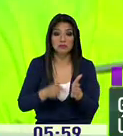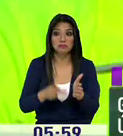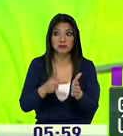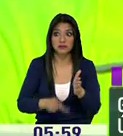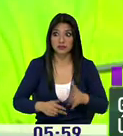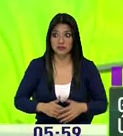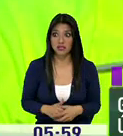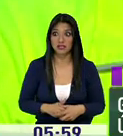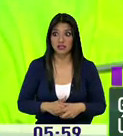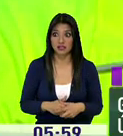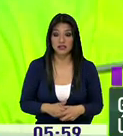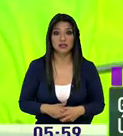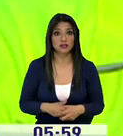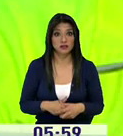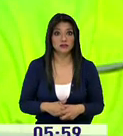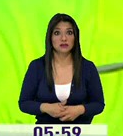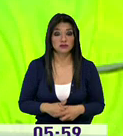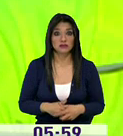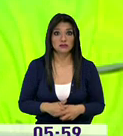se encontraron